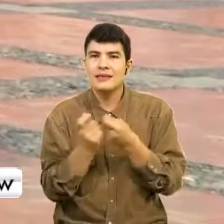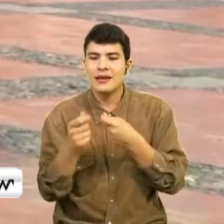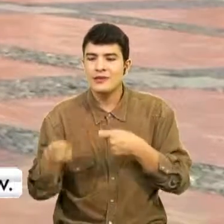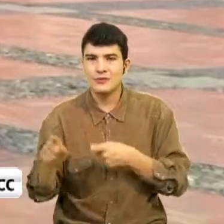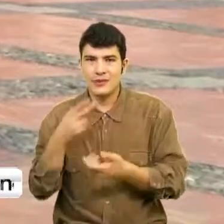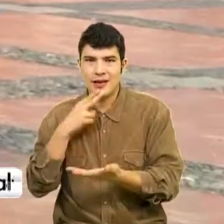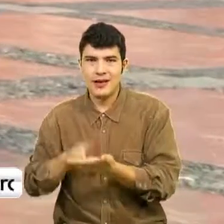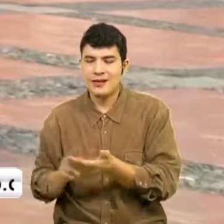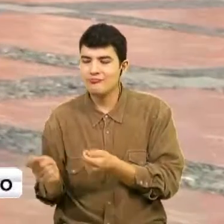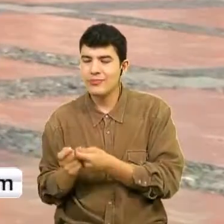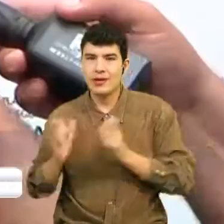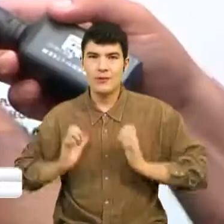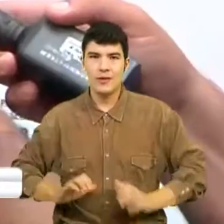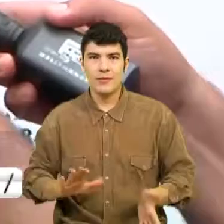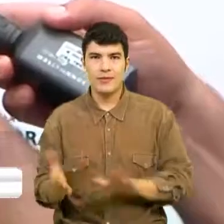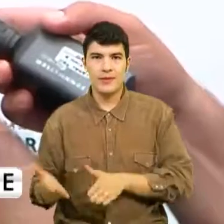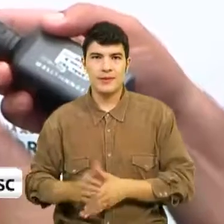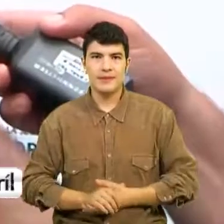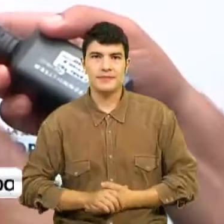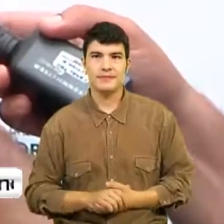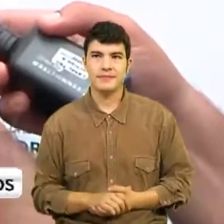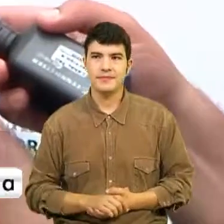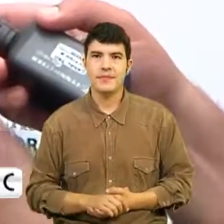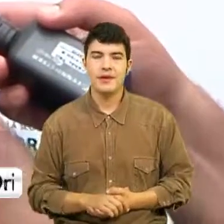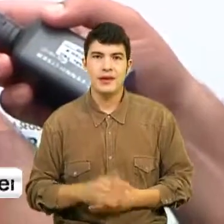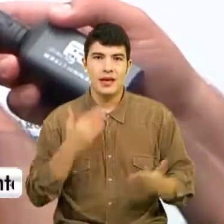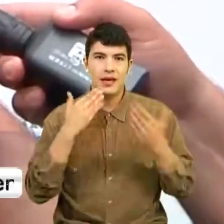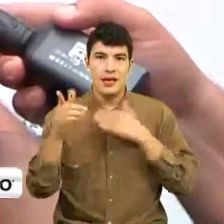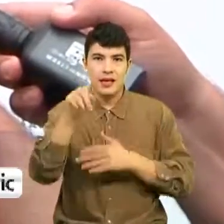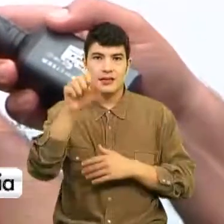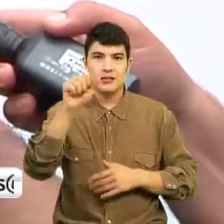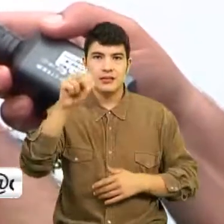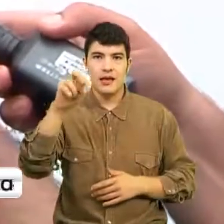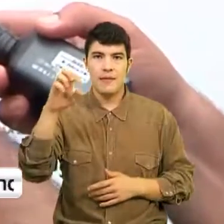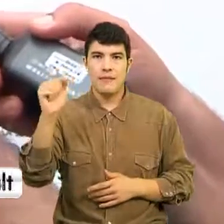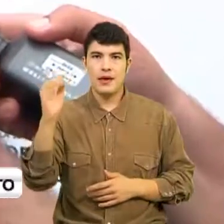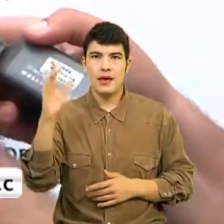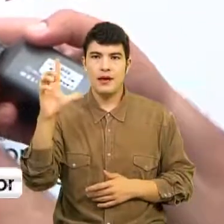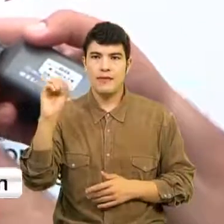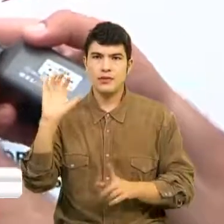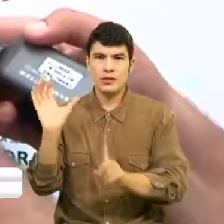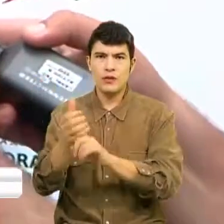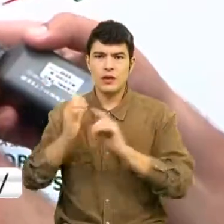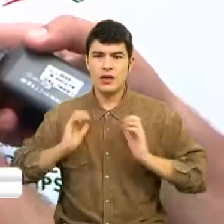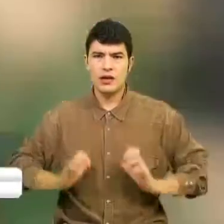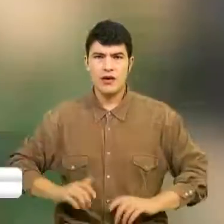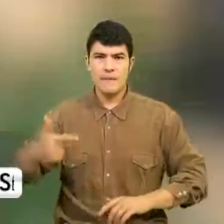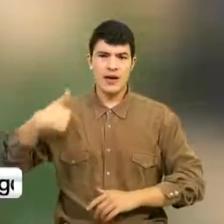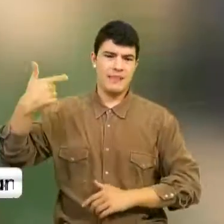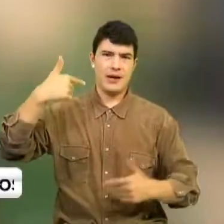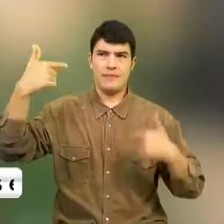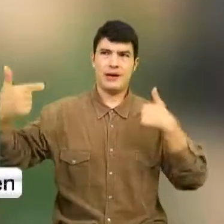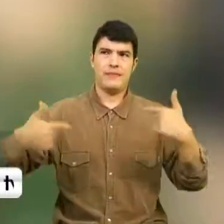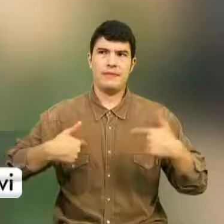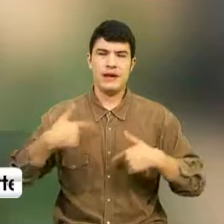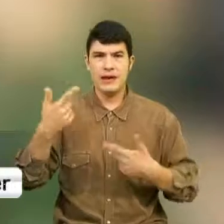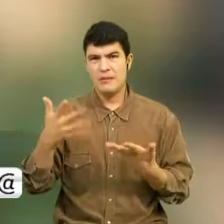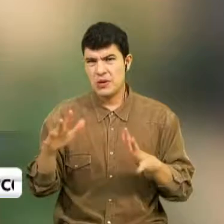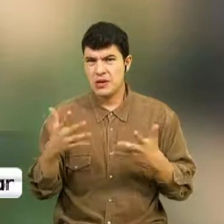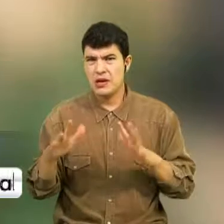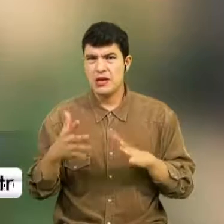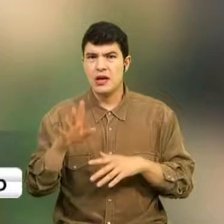cuerpo en la vereda de san pablo se encontró un cuerpo un cuerpo con impactos de arma de fuego aproximadamente